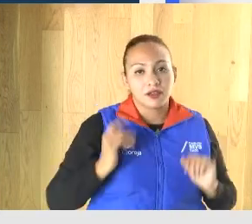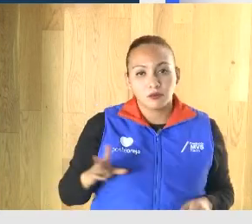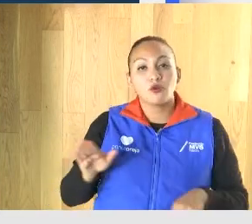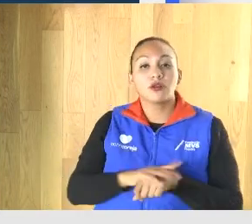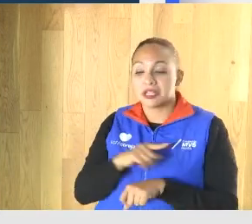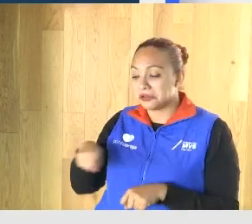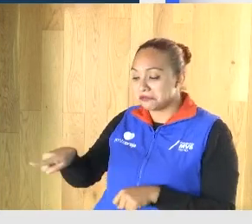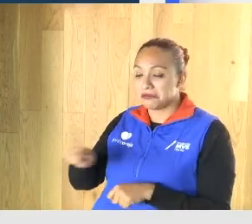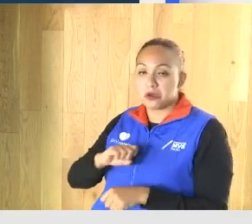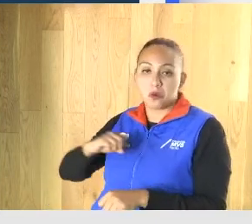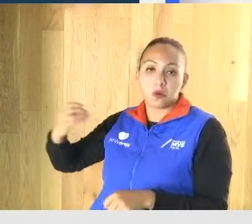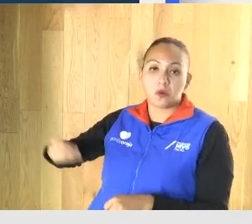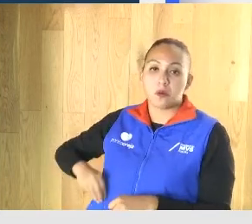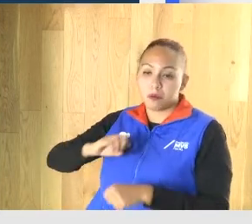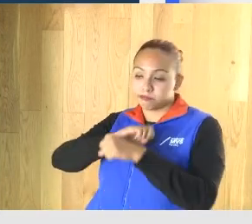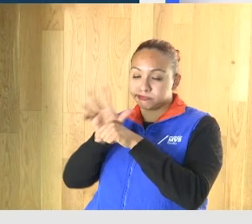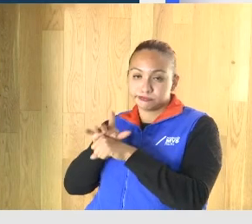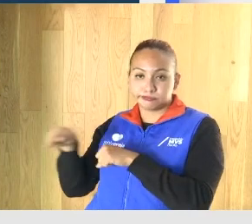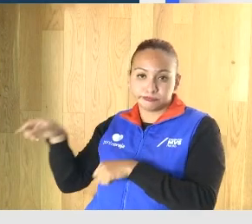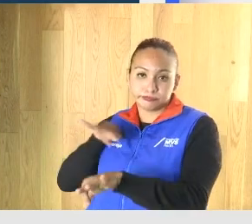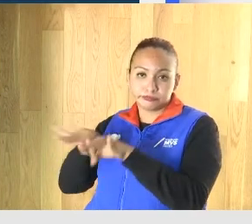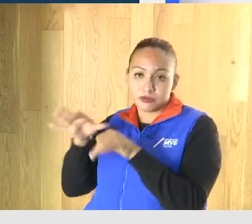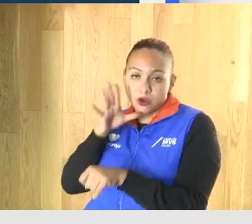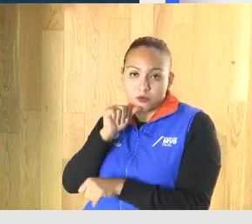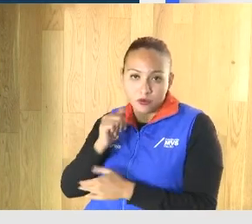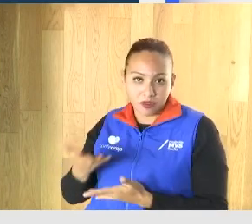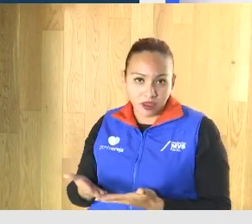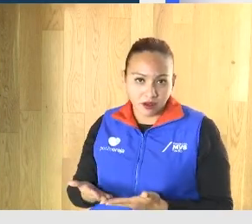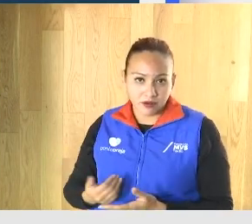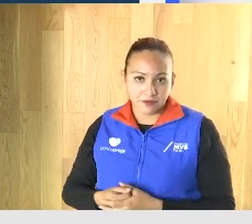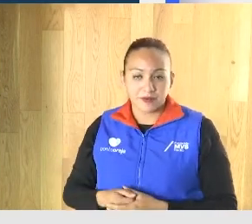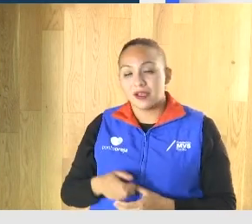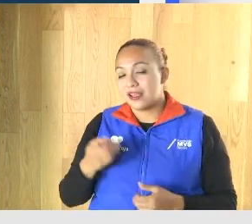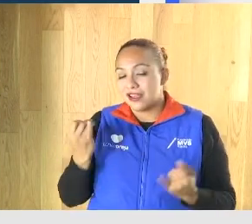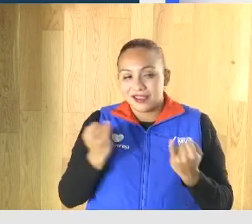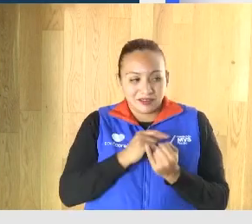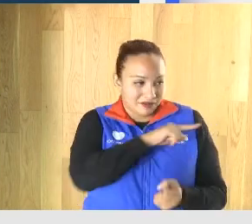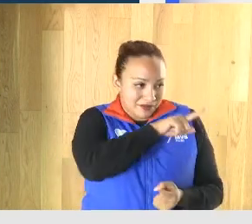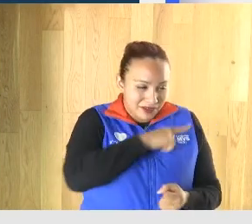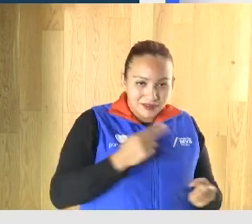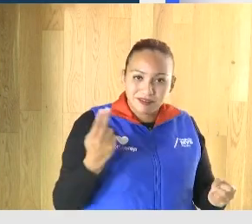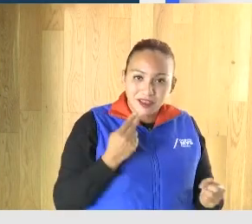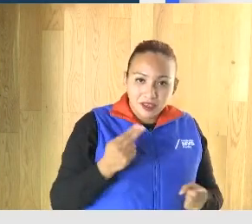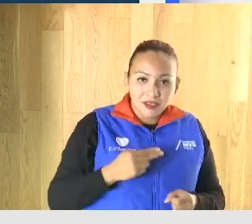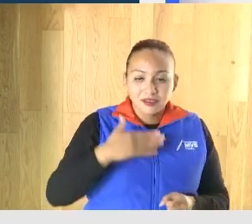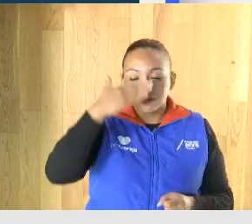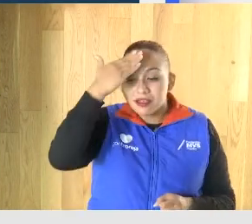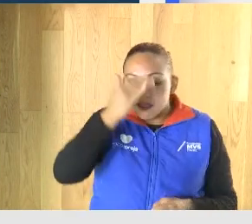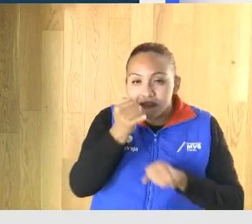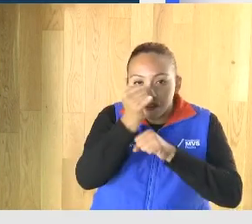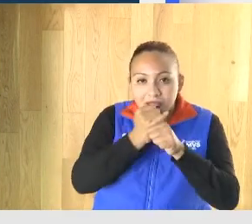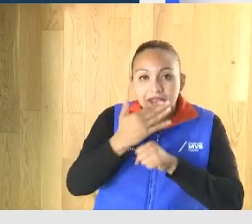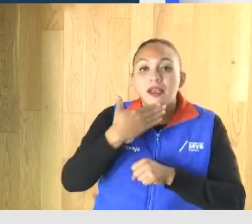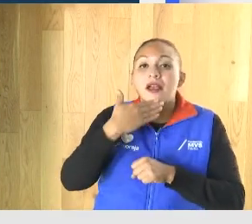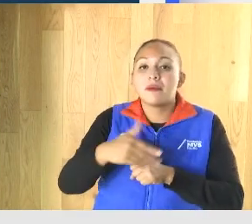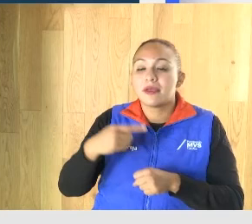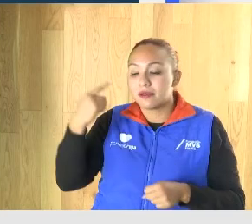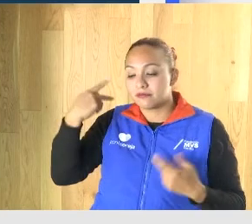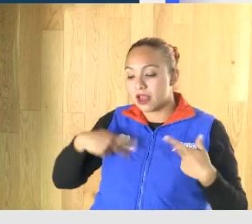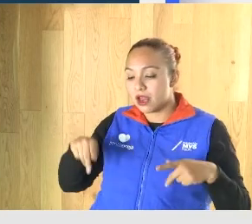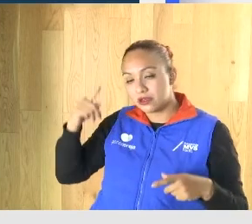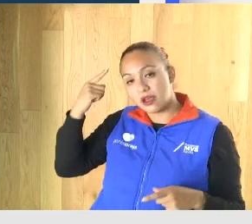es importante poner foco también en la cadena de proveedores. Y finalmente, bueno, pues